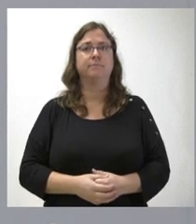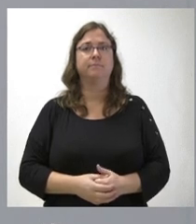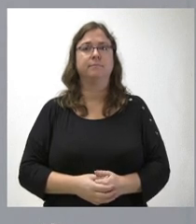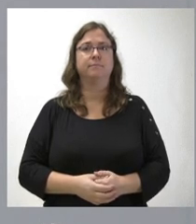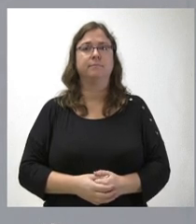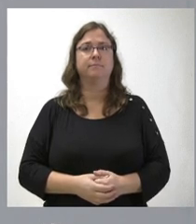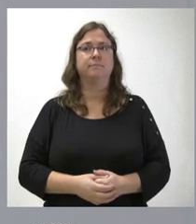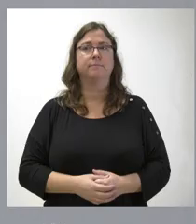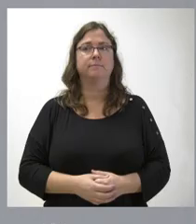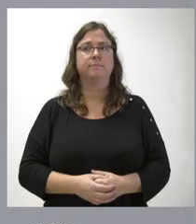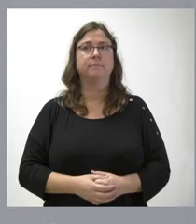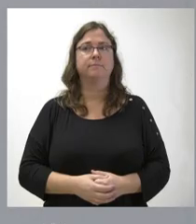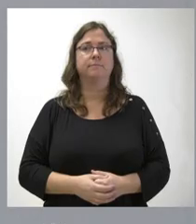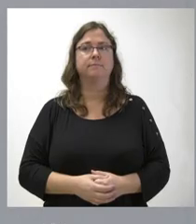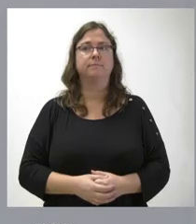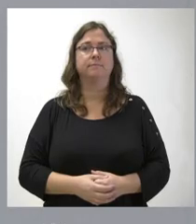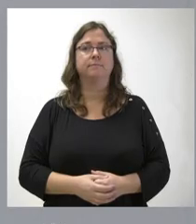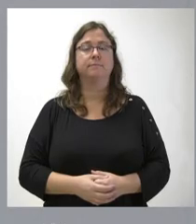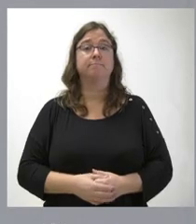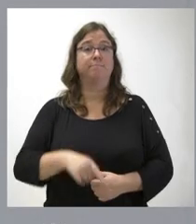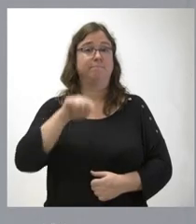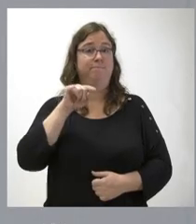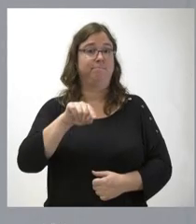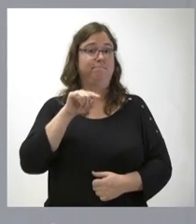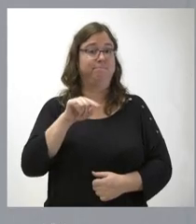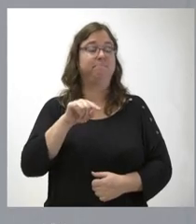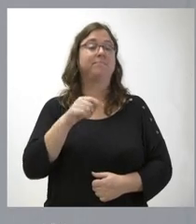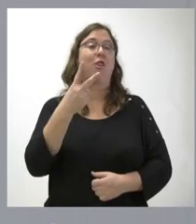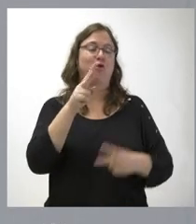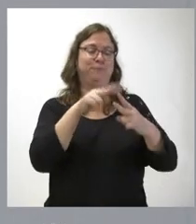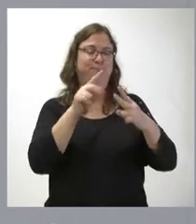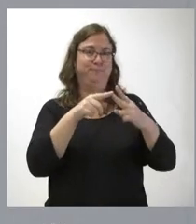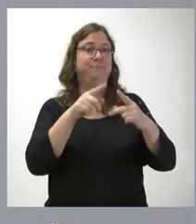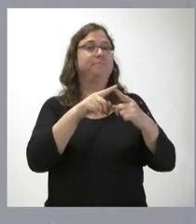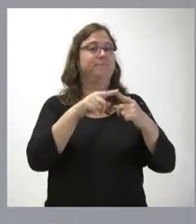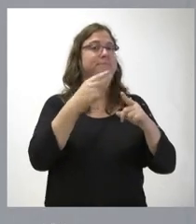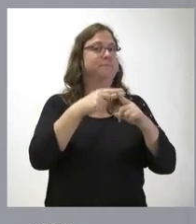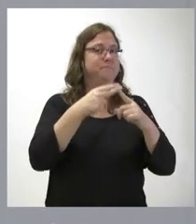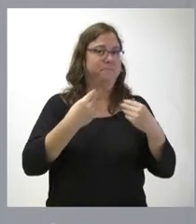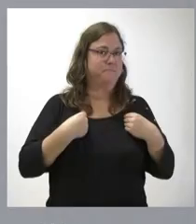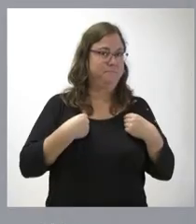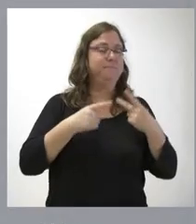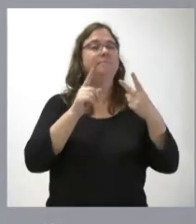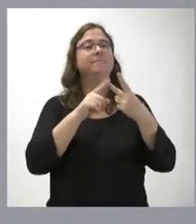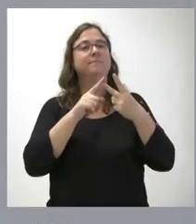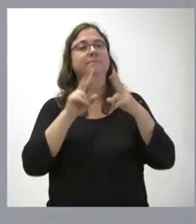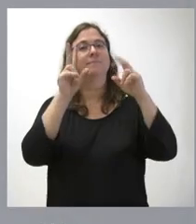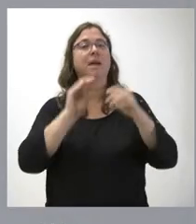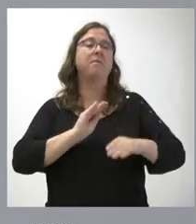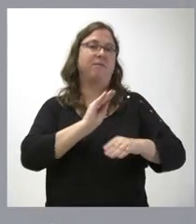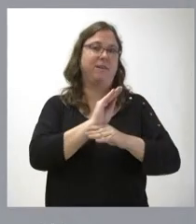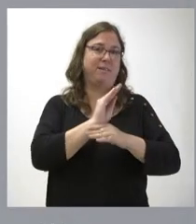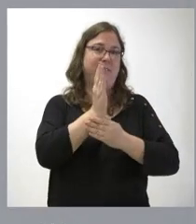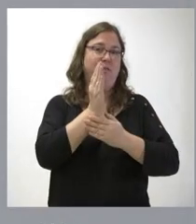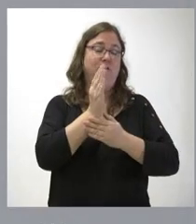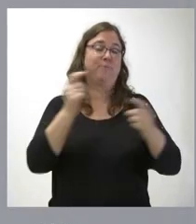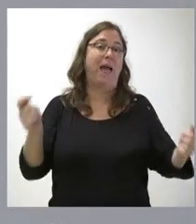león Pues de esto se derivan dos aspectos de su pregunta lo que tiene que ver con la política de vivienda y lo que tiene que ver ver con la financiación de las